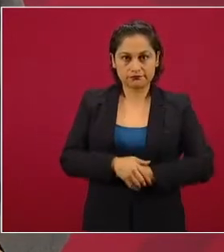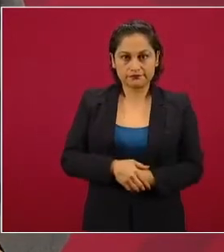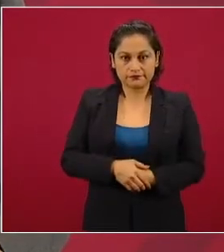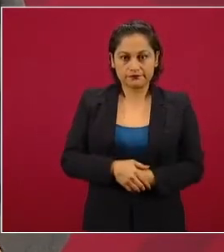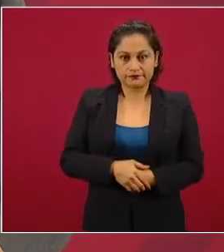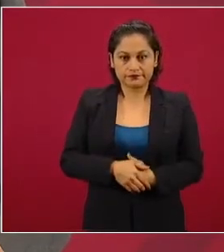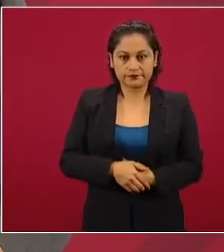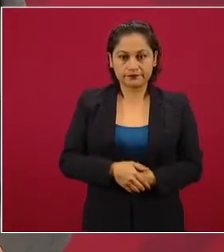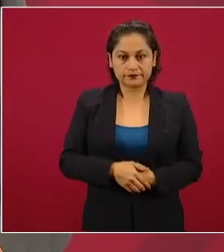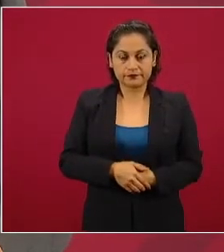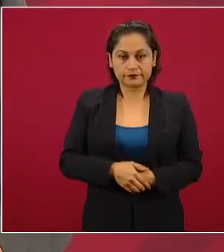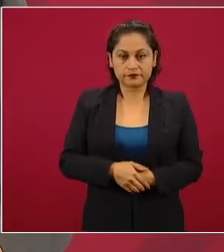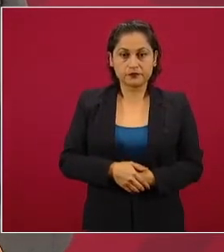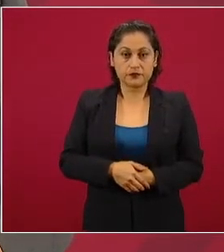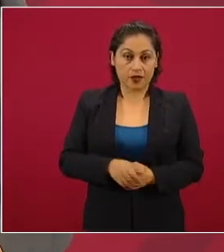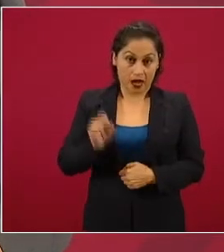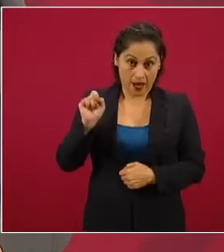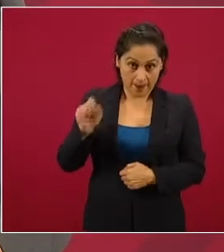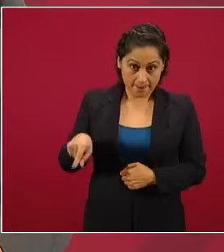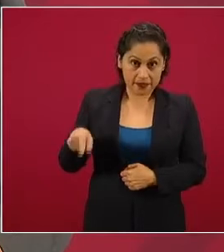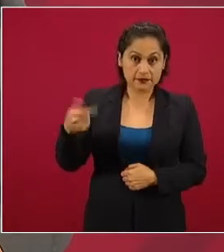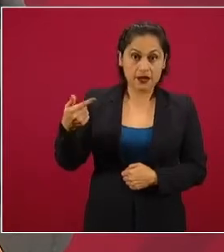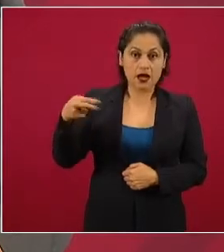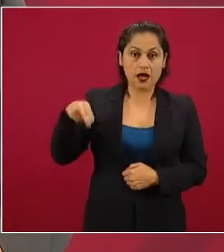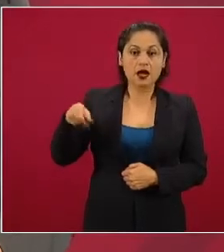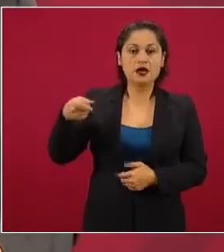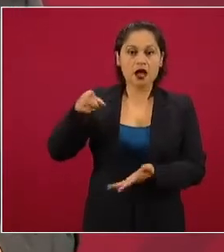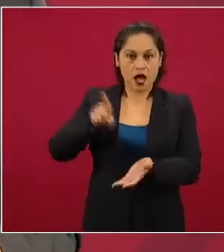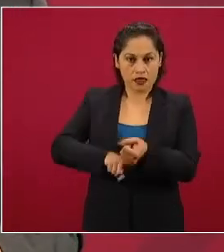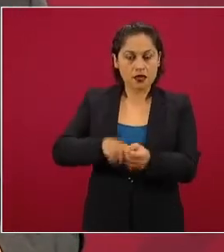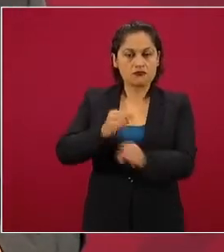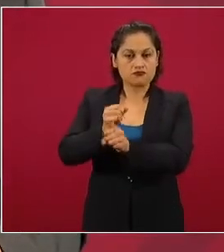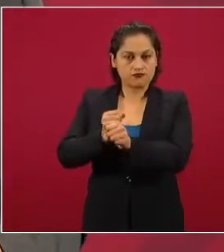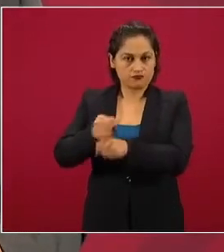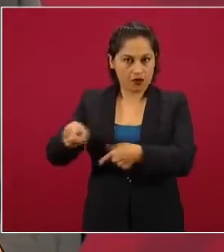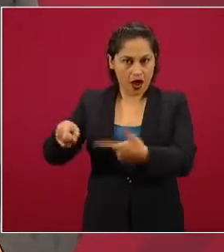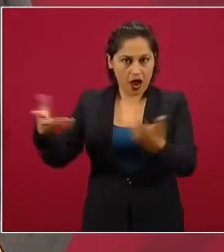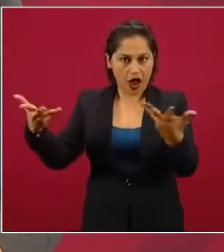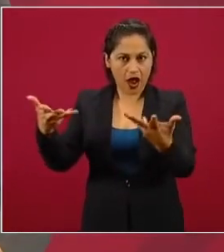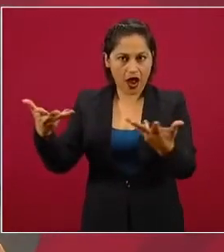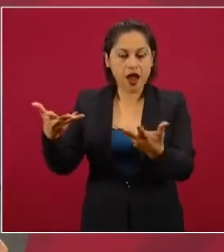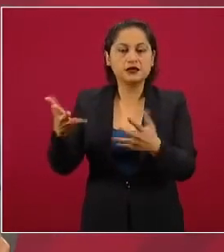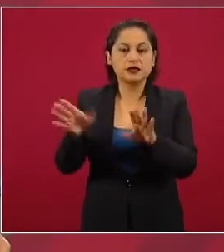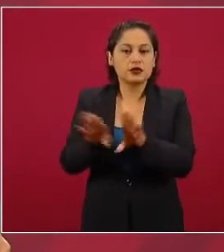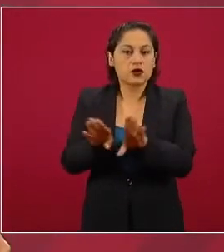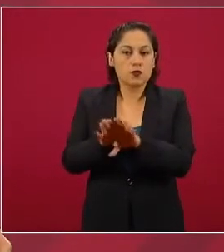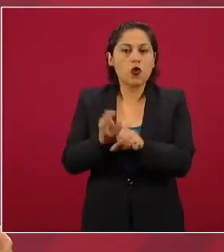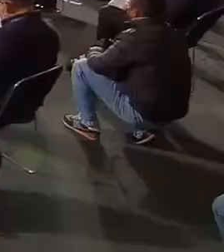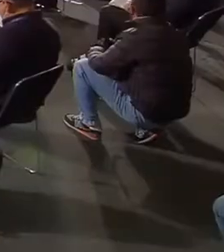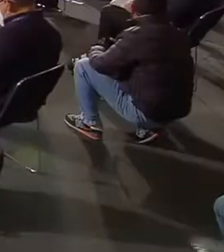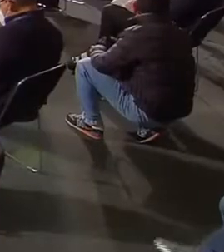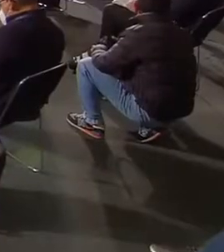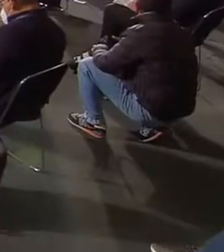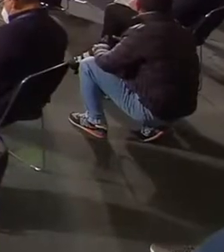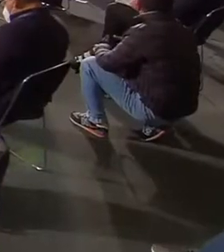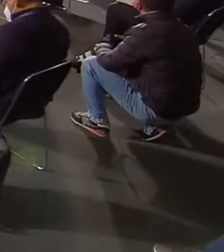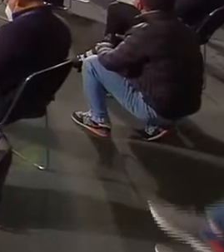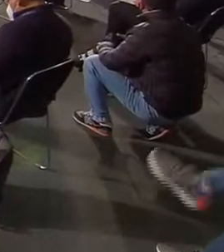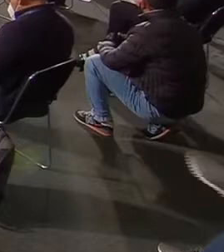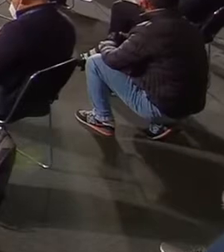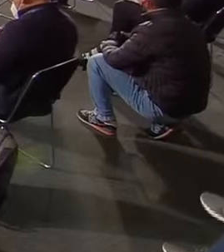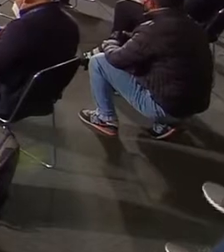La misma Guardia Nacional actuó, desde luego, a partir de la investigación